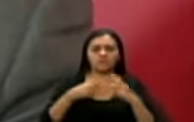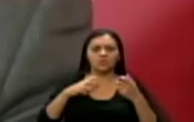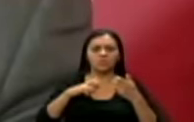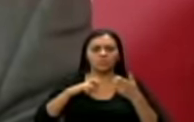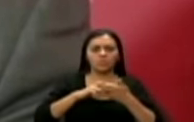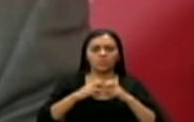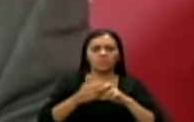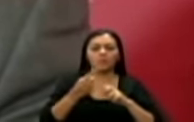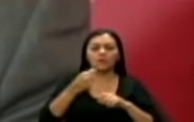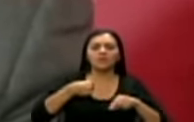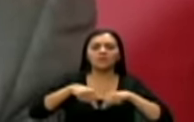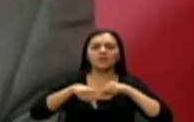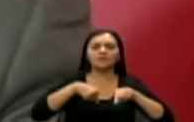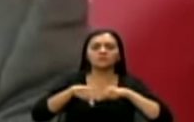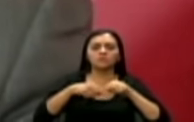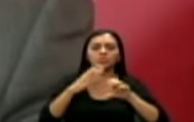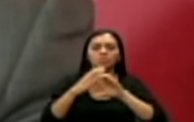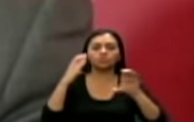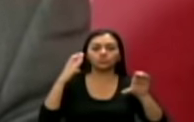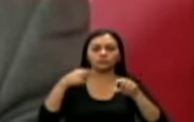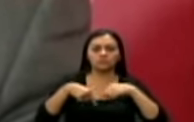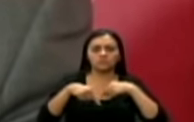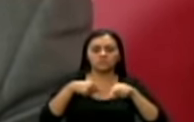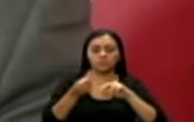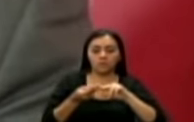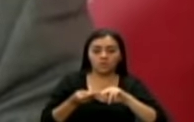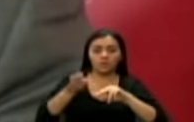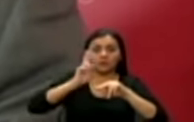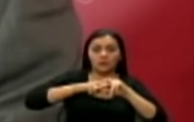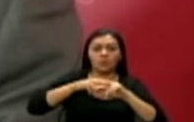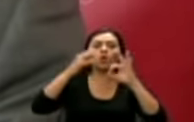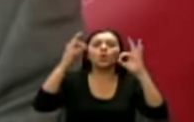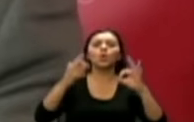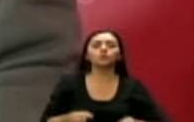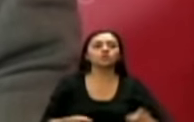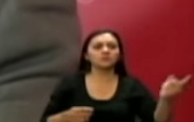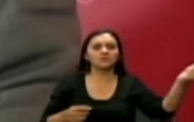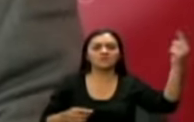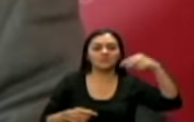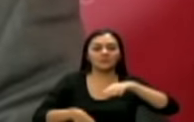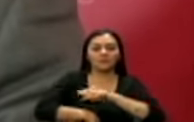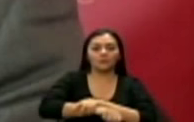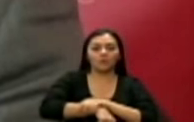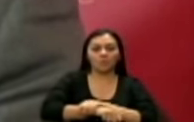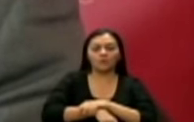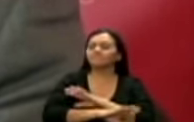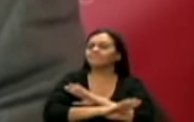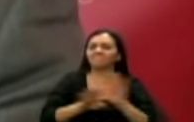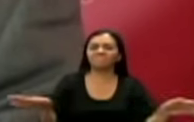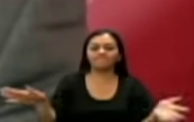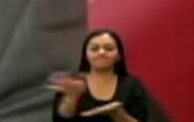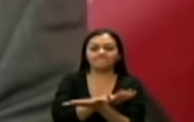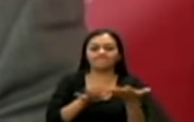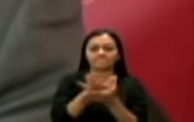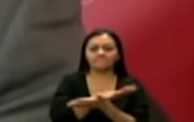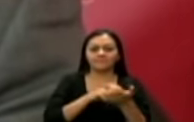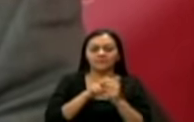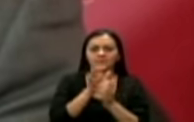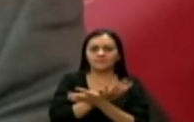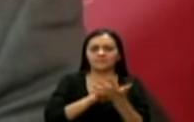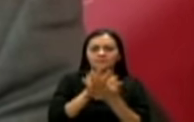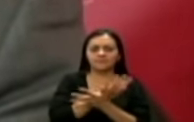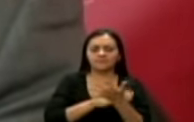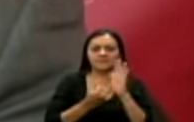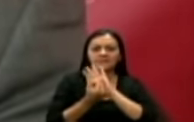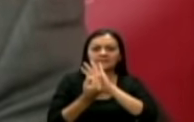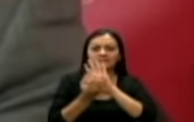tarifas de transporte público. Después ganó esa connotación y ahí la derecha lo utilizó en contra del gobierno, ¿no? Y fue un baque en el prestigio público